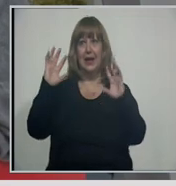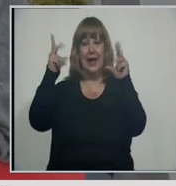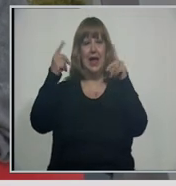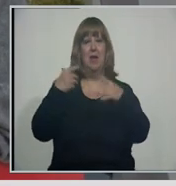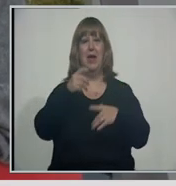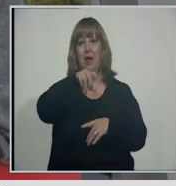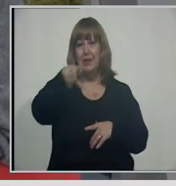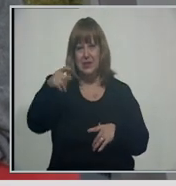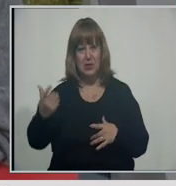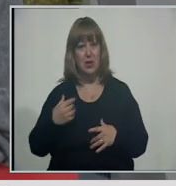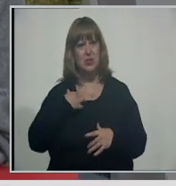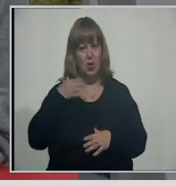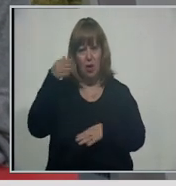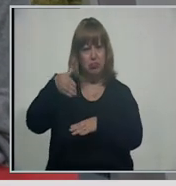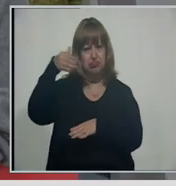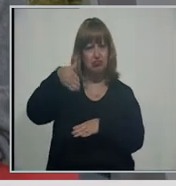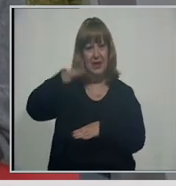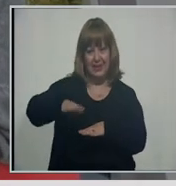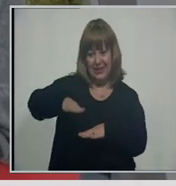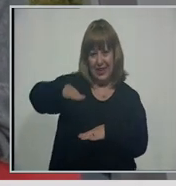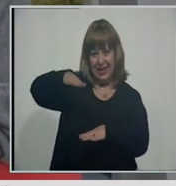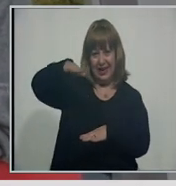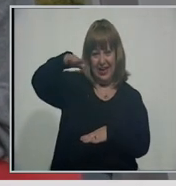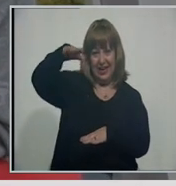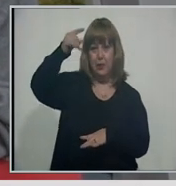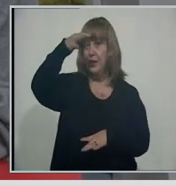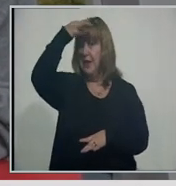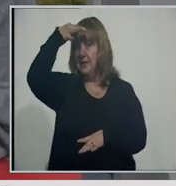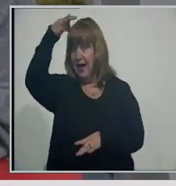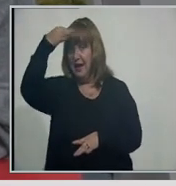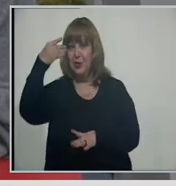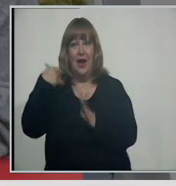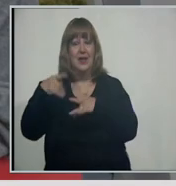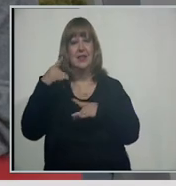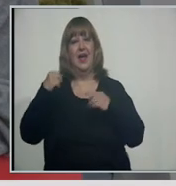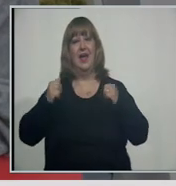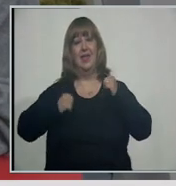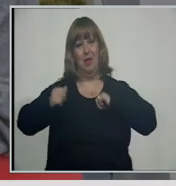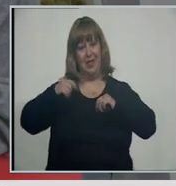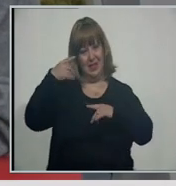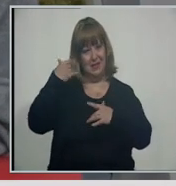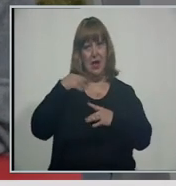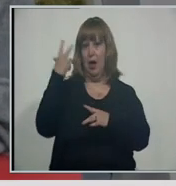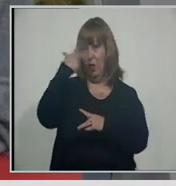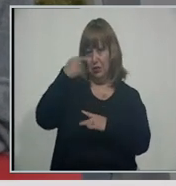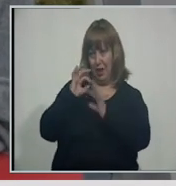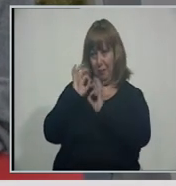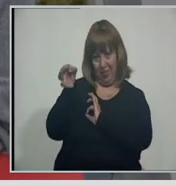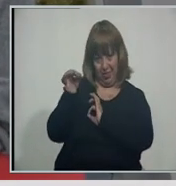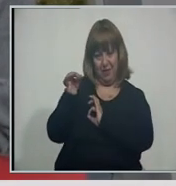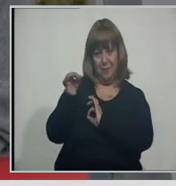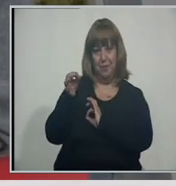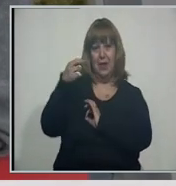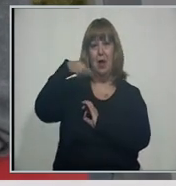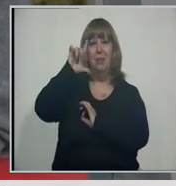de tan niño vengo a este teatro a estar pensando la independencia en vivo no es cual teatro o al hotel margas a dos escuelas